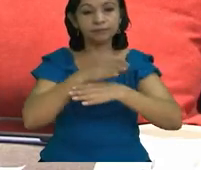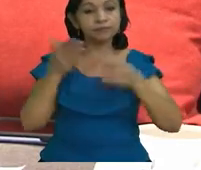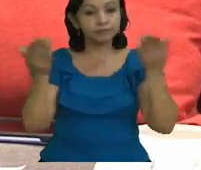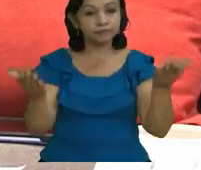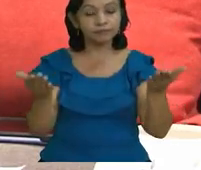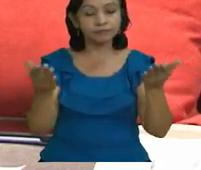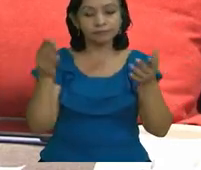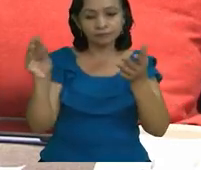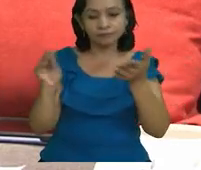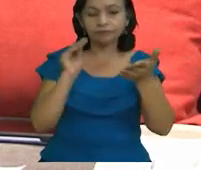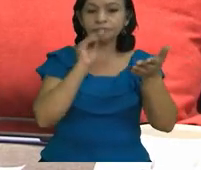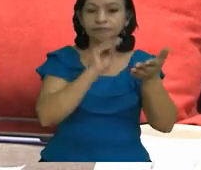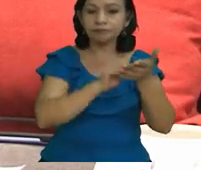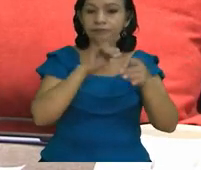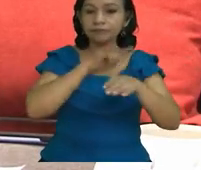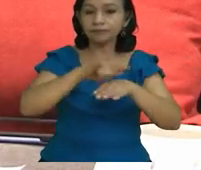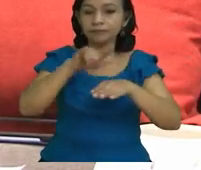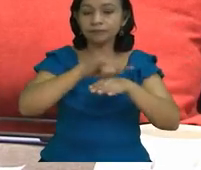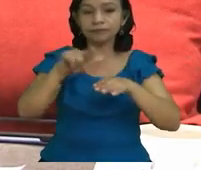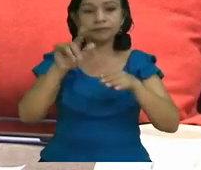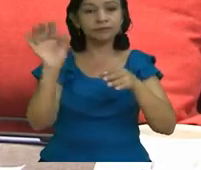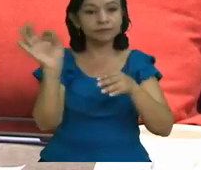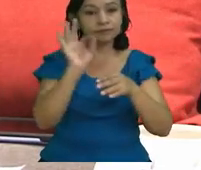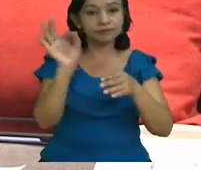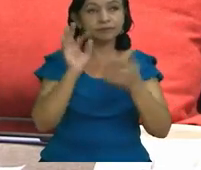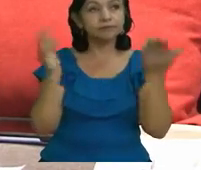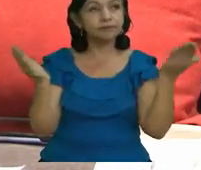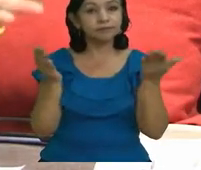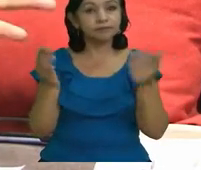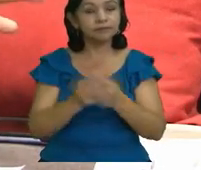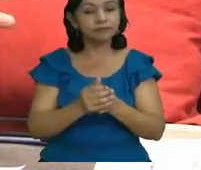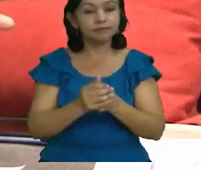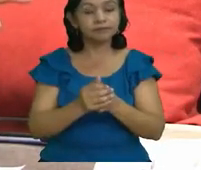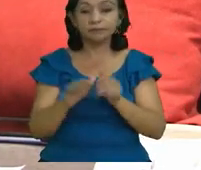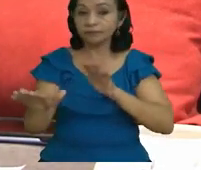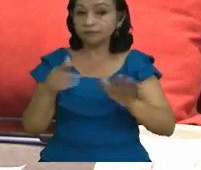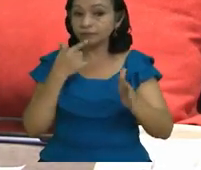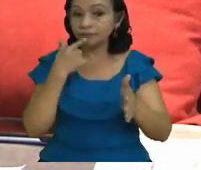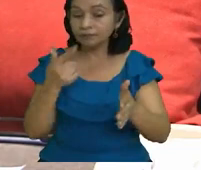que incorporarnos, buscar a nuestros técnicos, porque no hay excusa